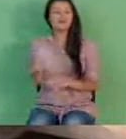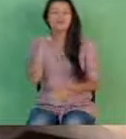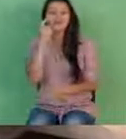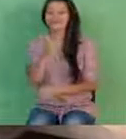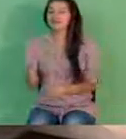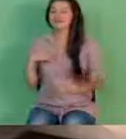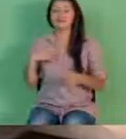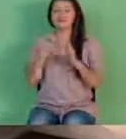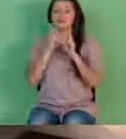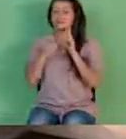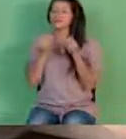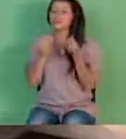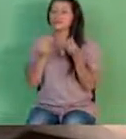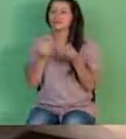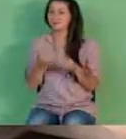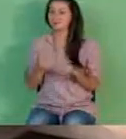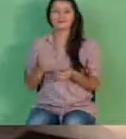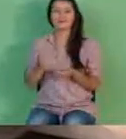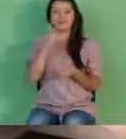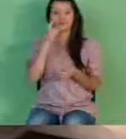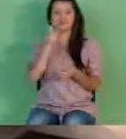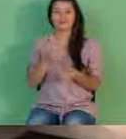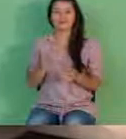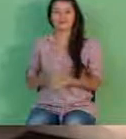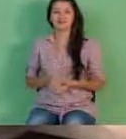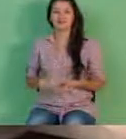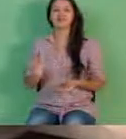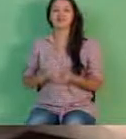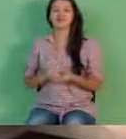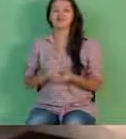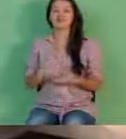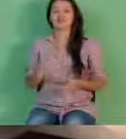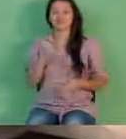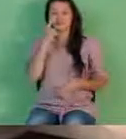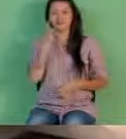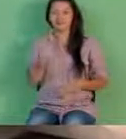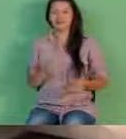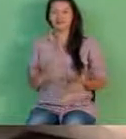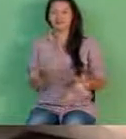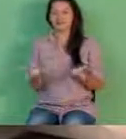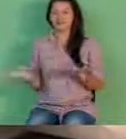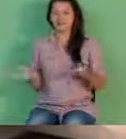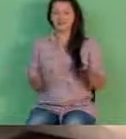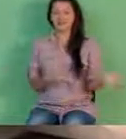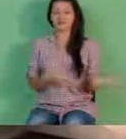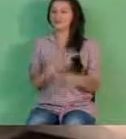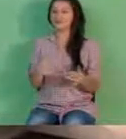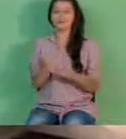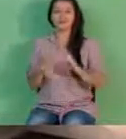no lo he visto vamos a verlo Sebastián coloquémoslo para darle la bienvenida a todos los amigos de